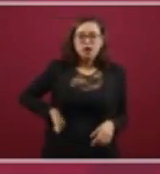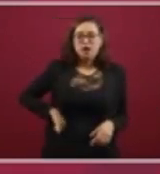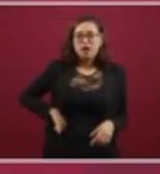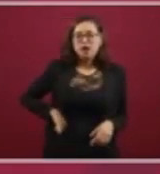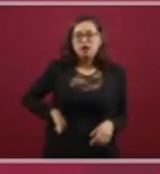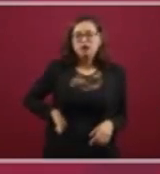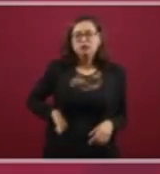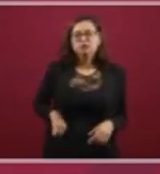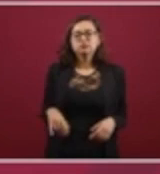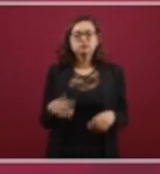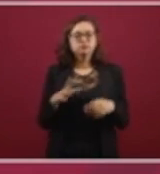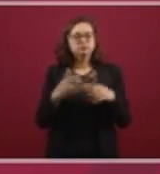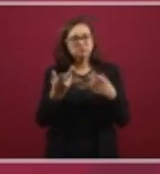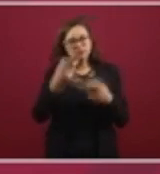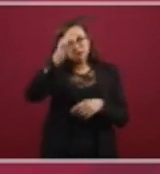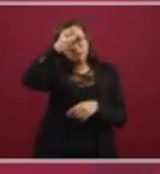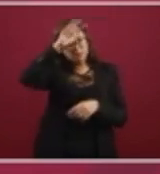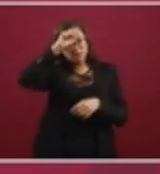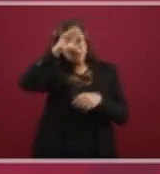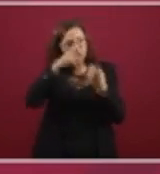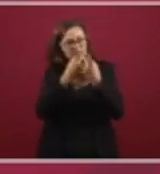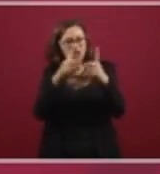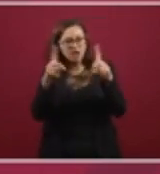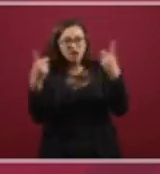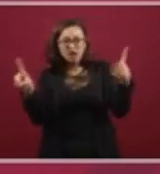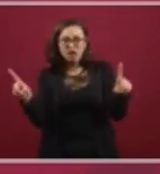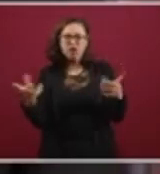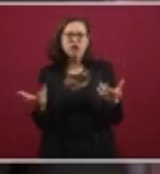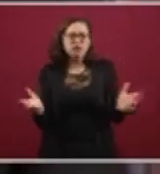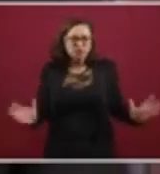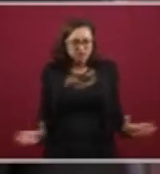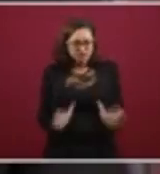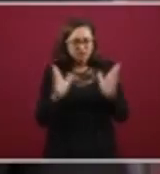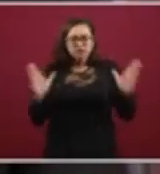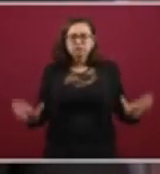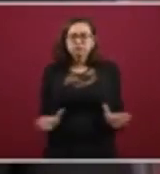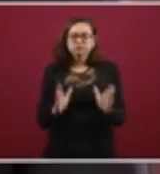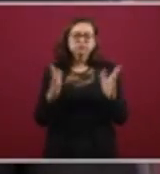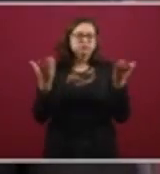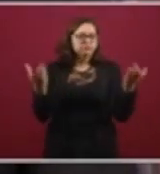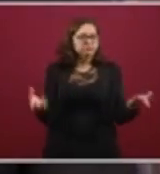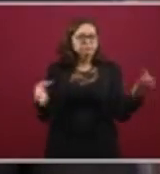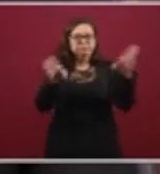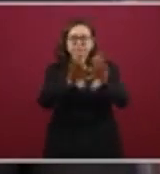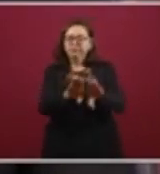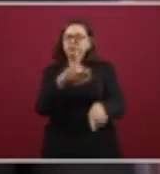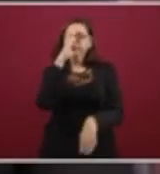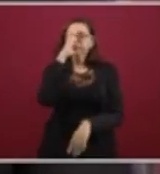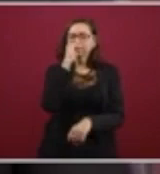desarrollo minero, no se pueden cerrar las minas, es empleo,